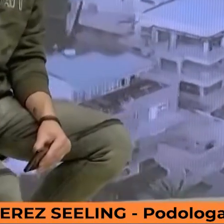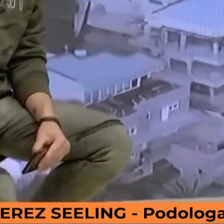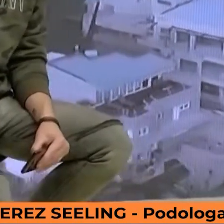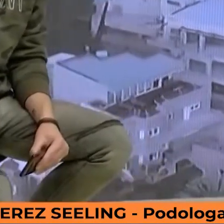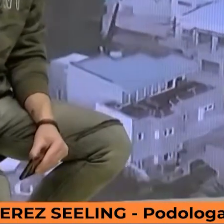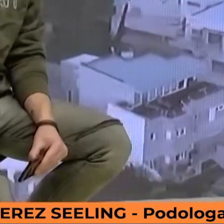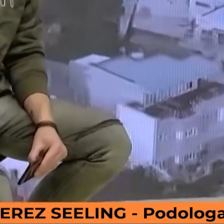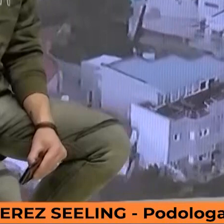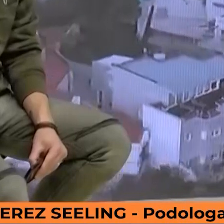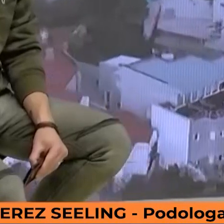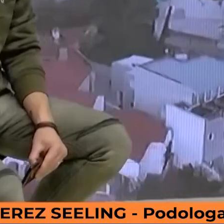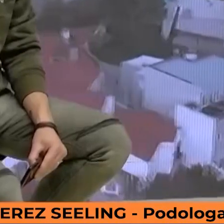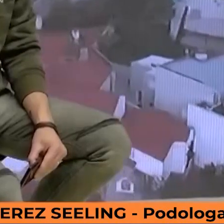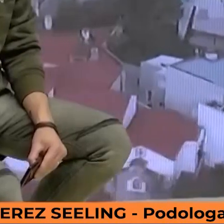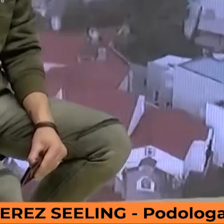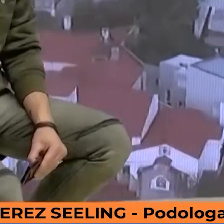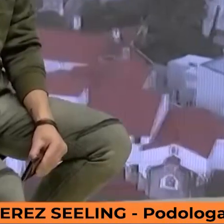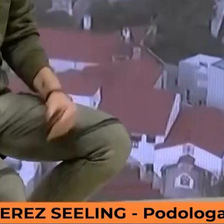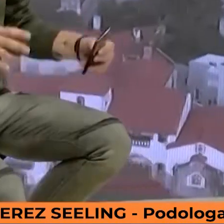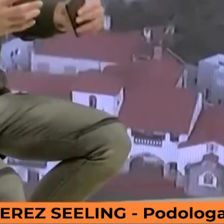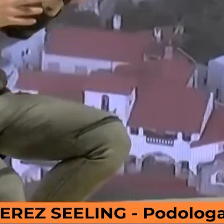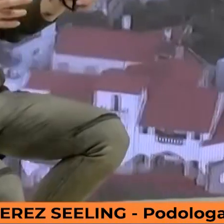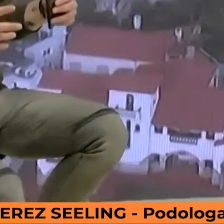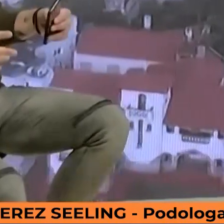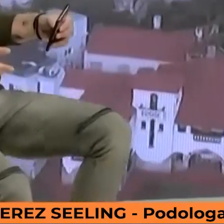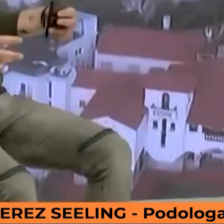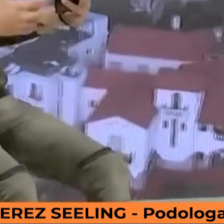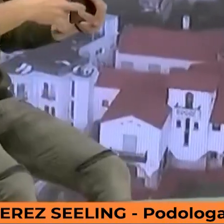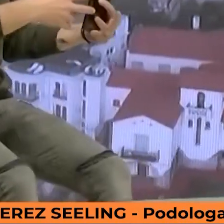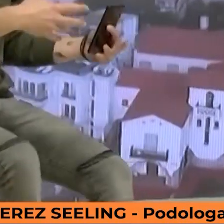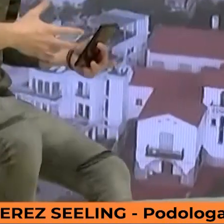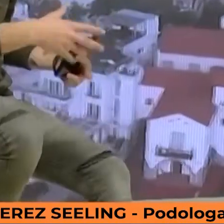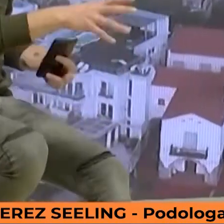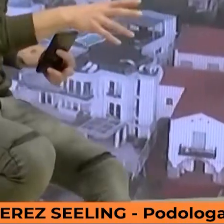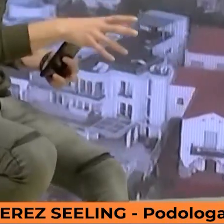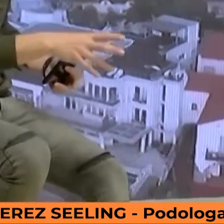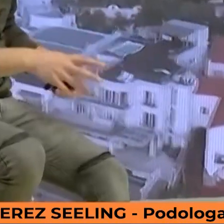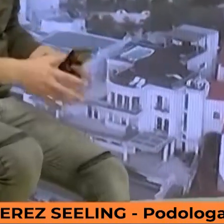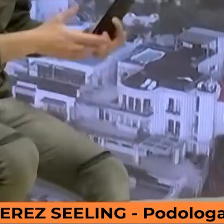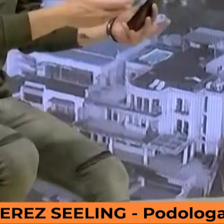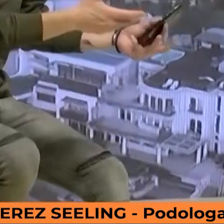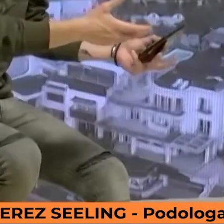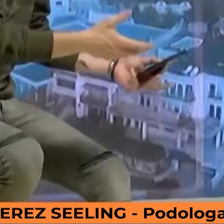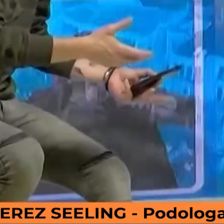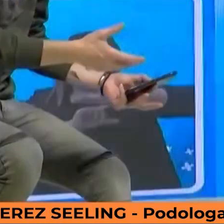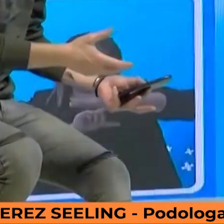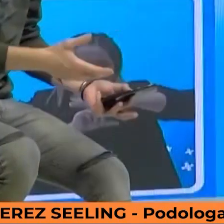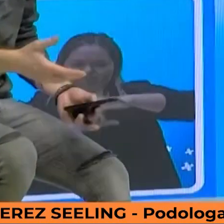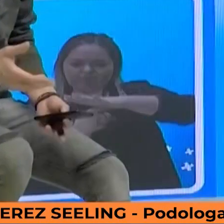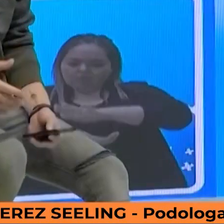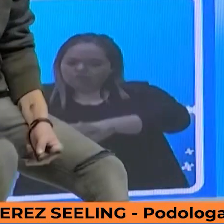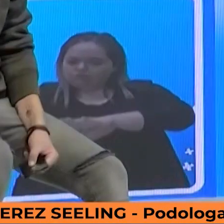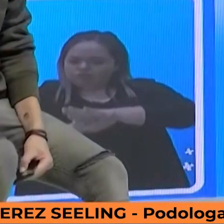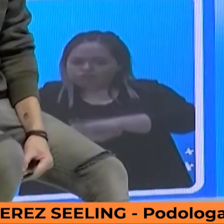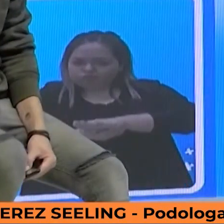realmente alarmantes de alguna manera. Sí, totalmente. Sí. Y bueno, ¿y por qué esta vinculación con el pie? Vos sos podóloga,